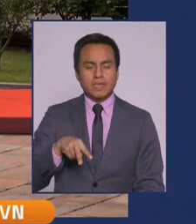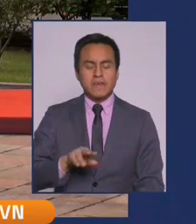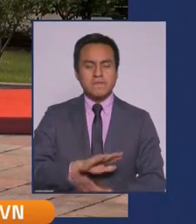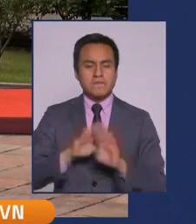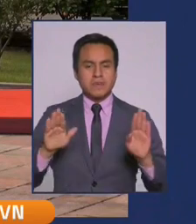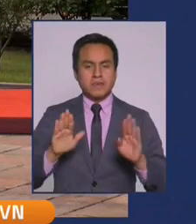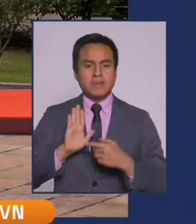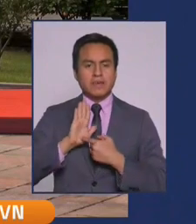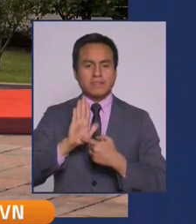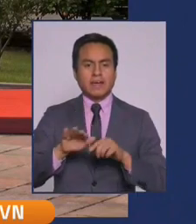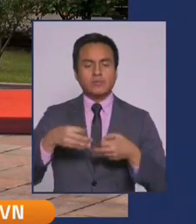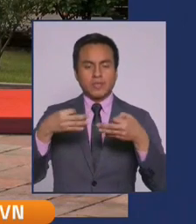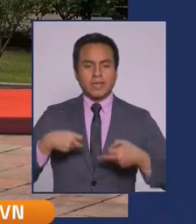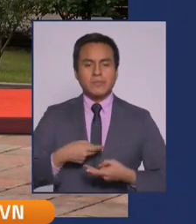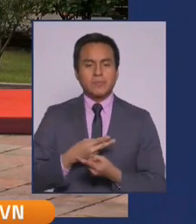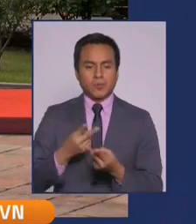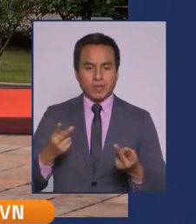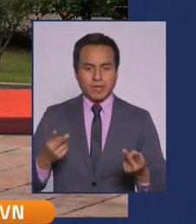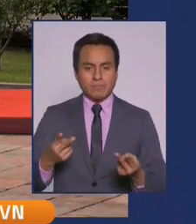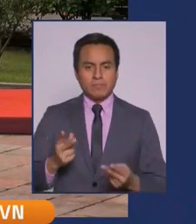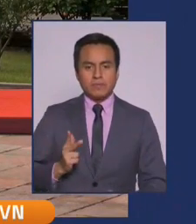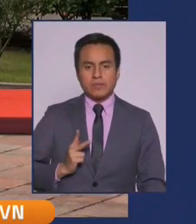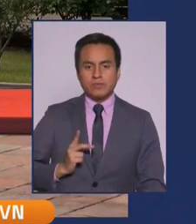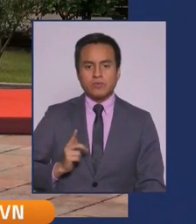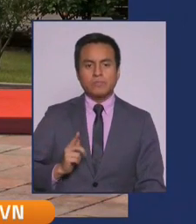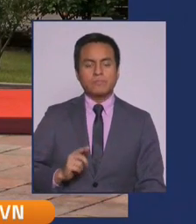de ser candidato por otra comuna.